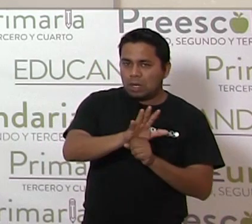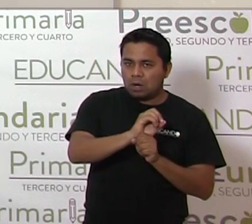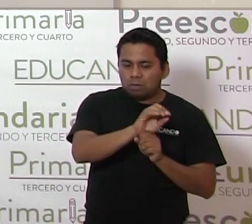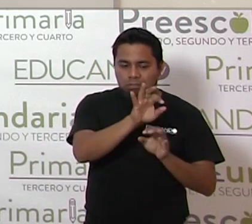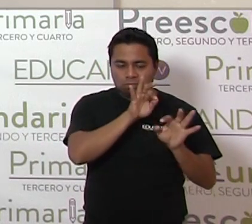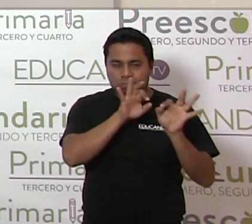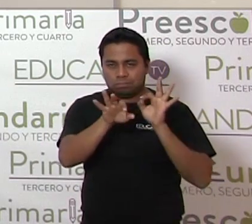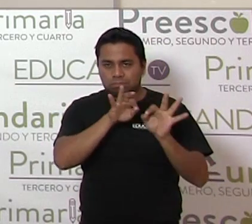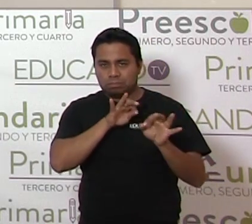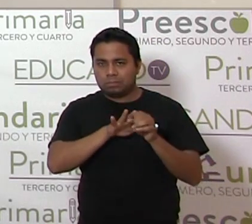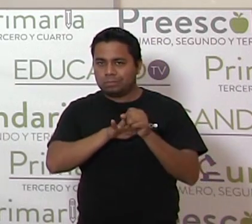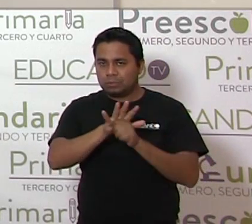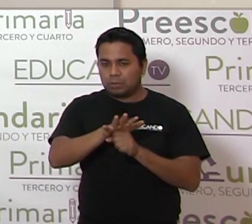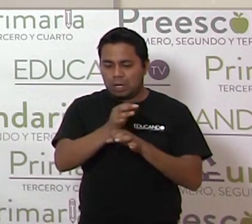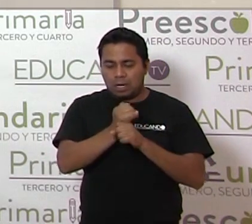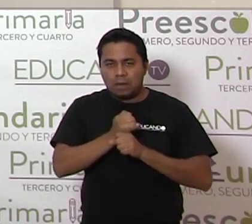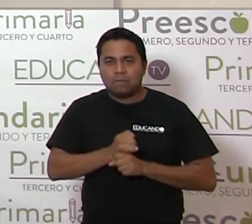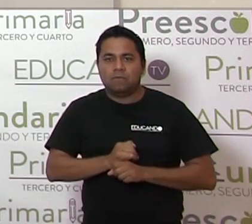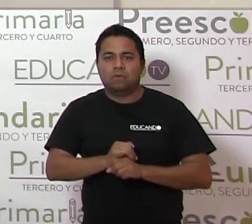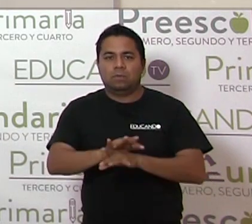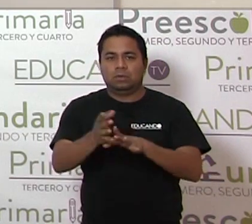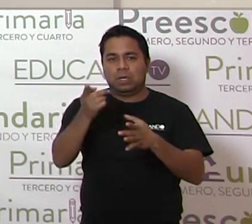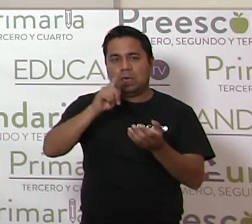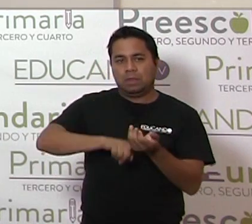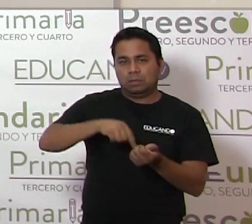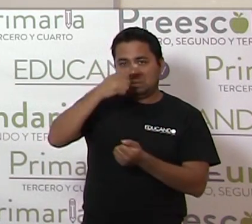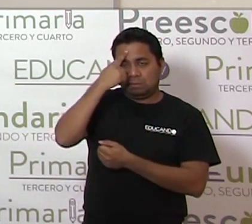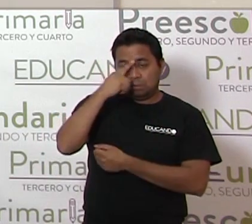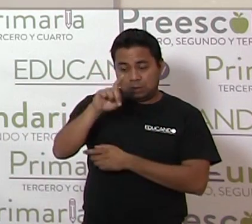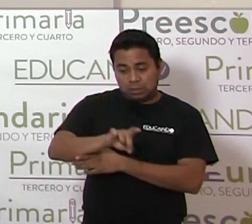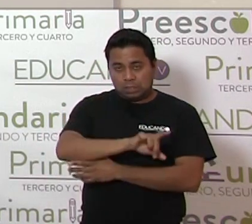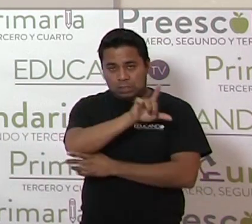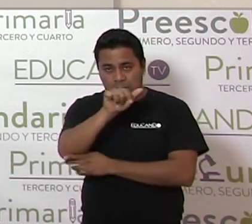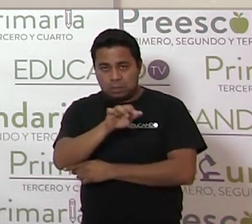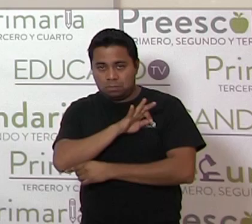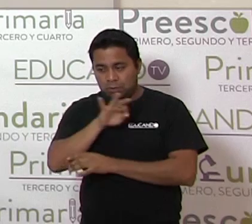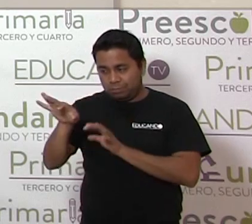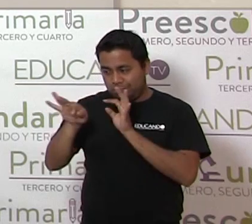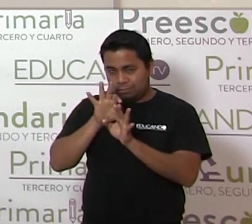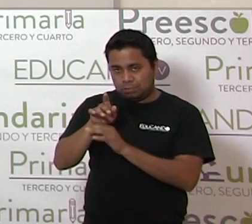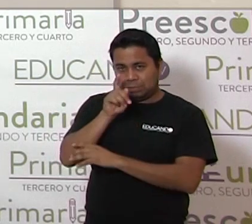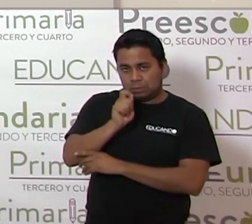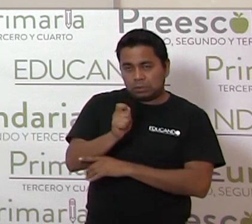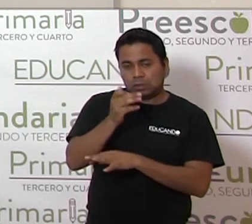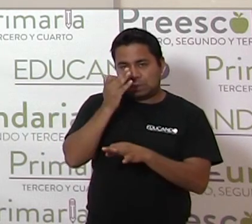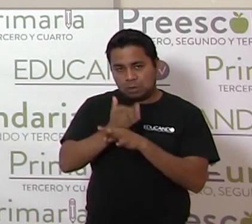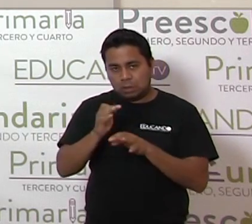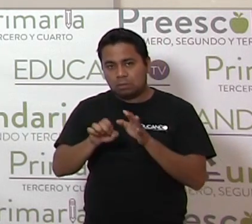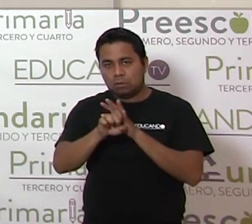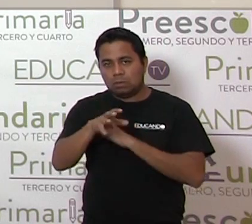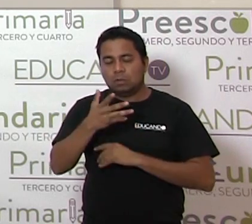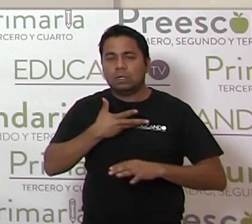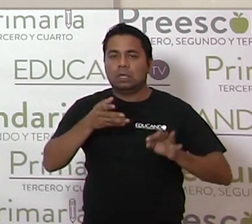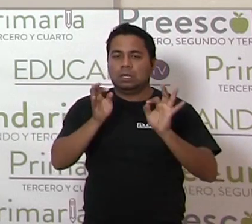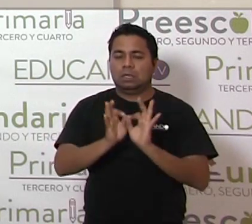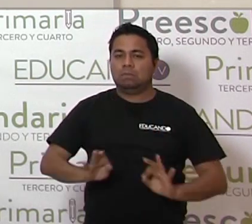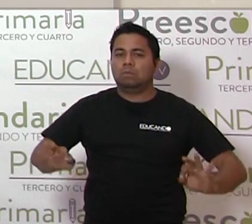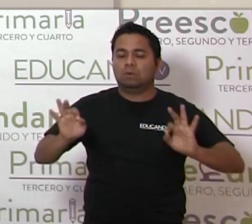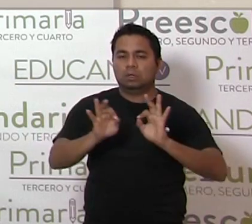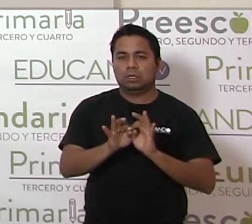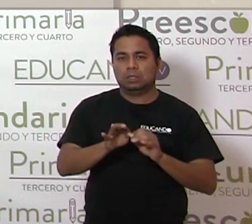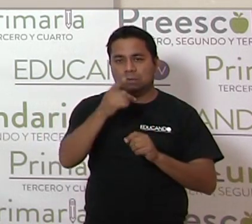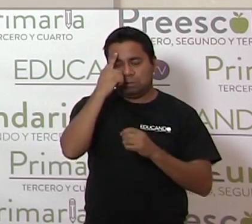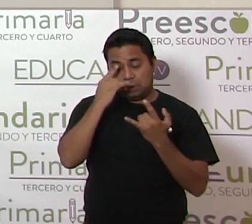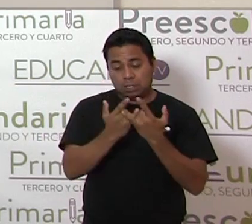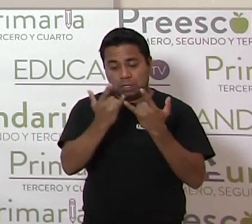o seleccionando dicha información para que más tarde la podamos recuperar. En este caso es